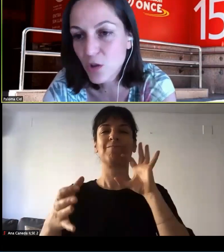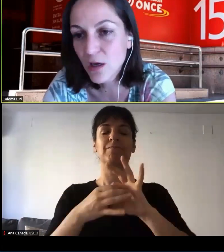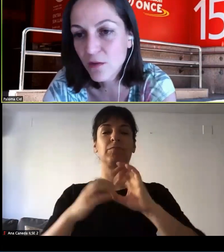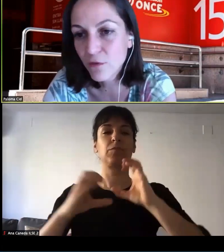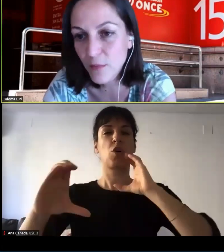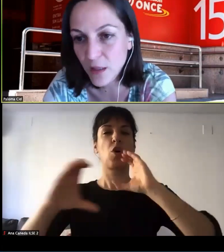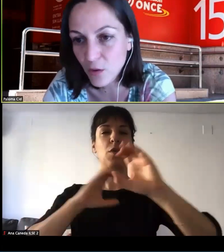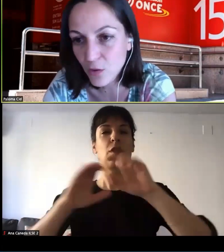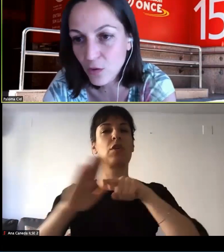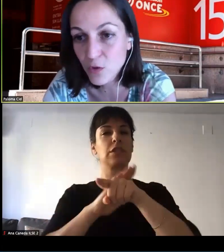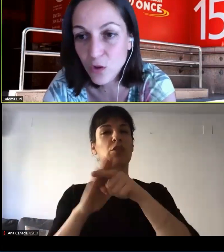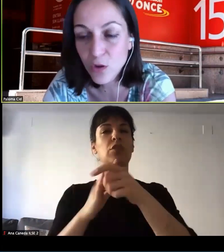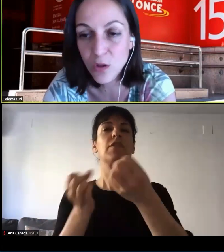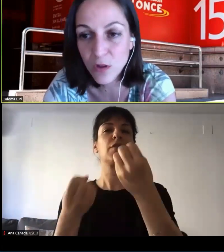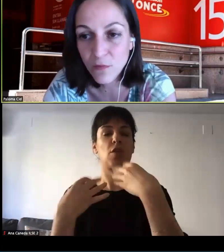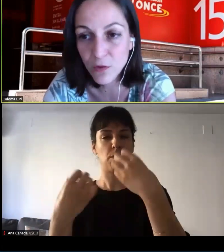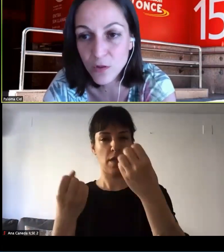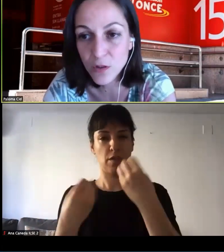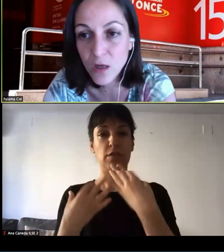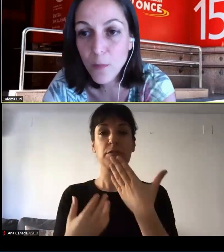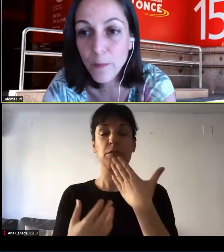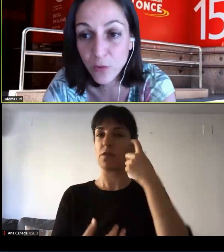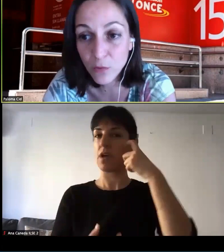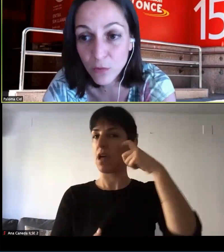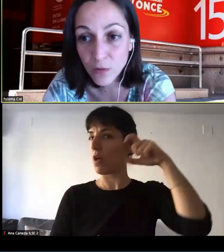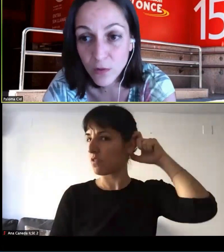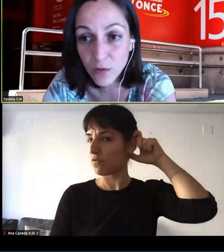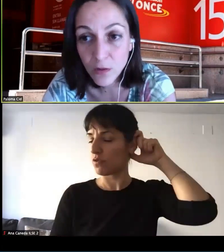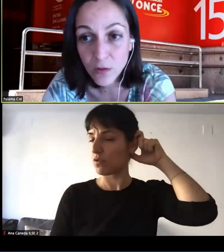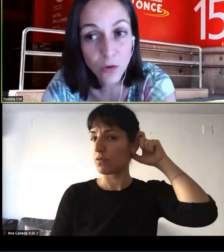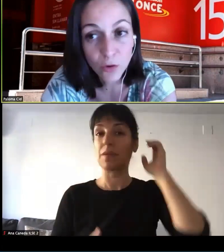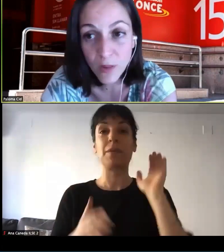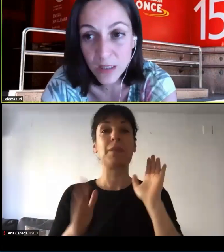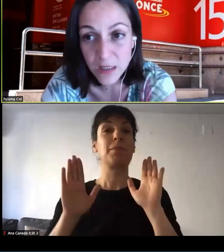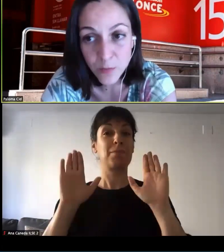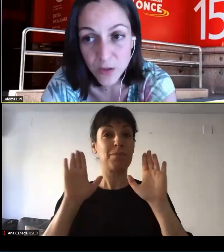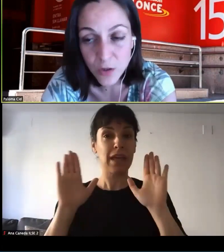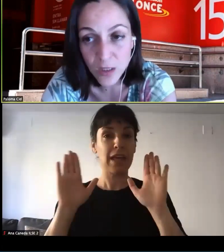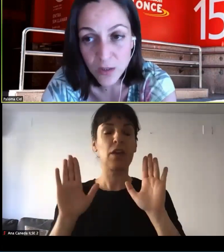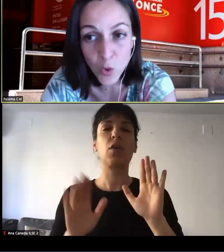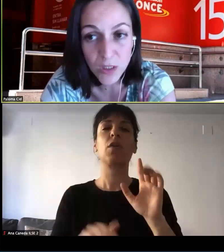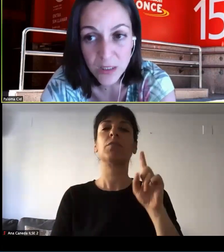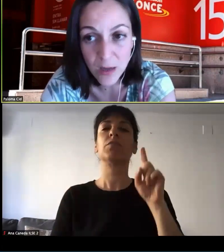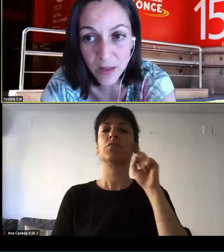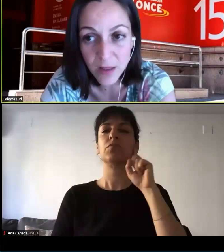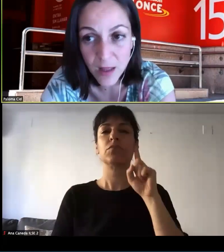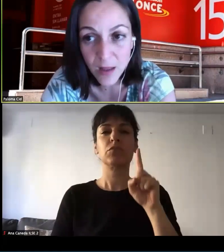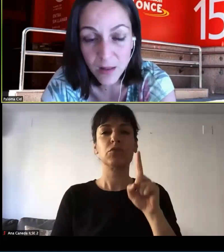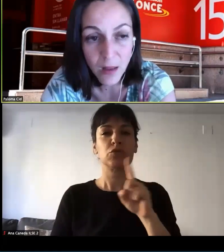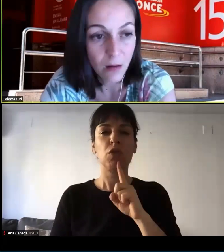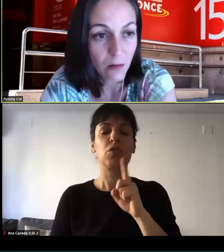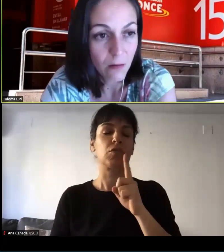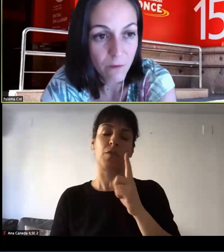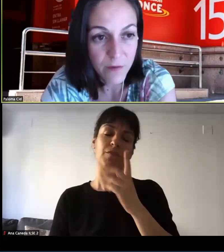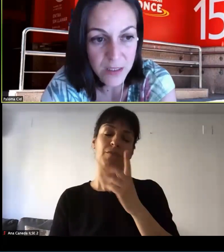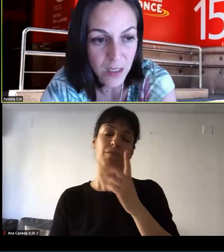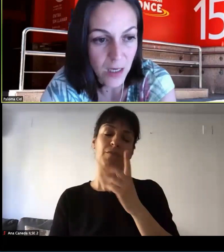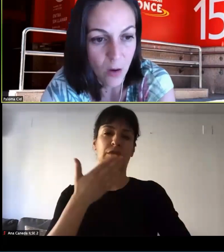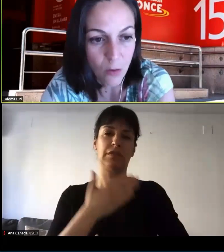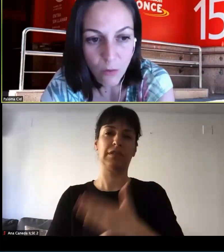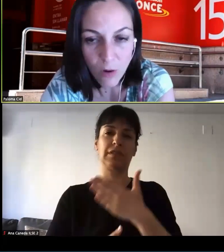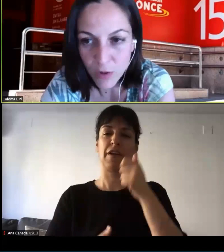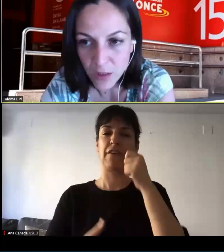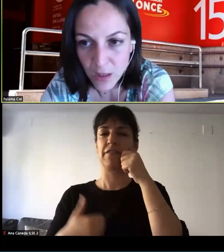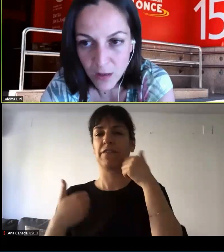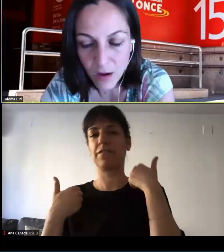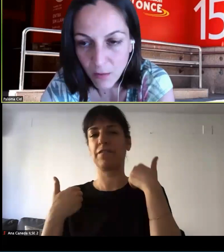gestión de la información, como son los audífonos. Pero no todas las personas con discapacidad física